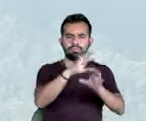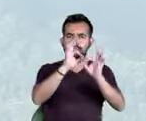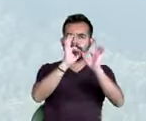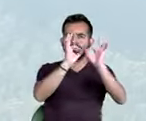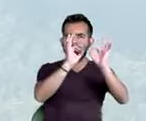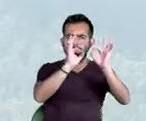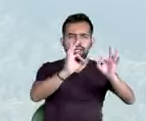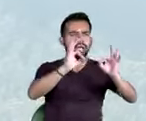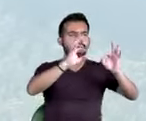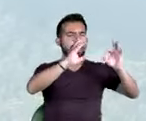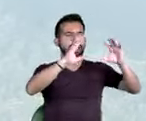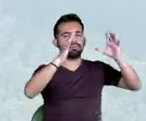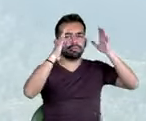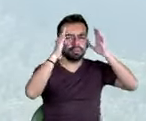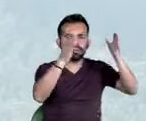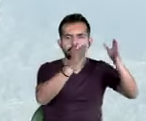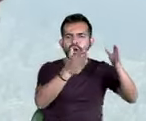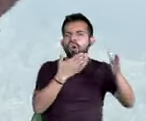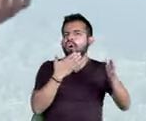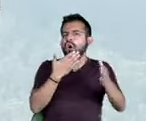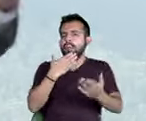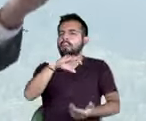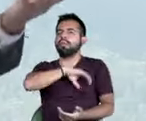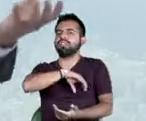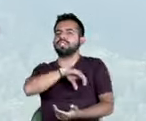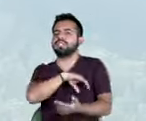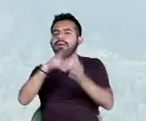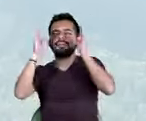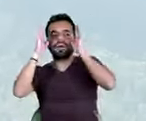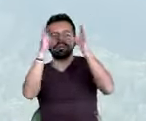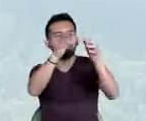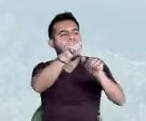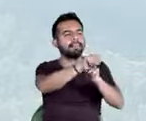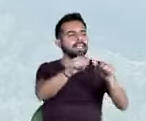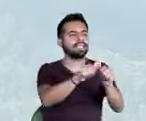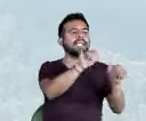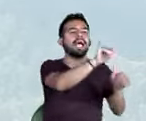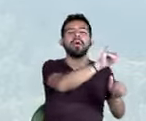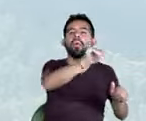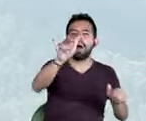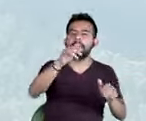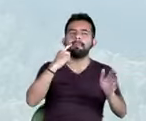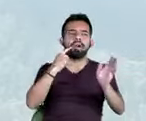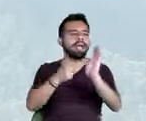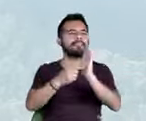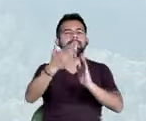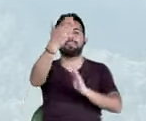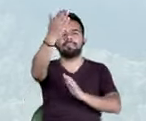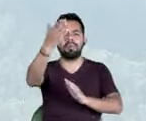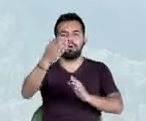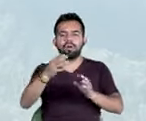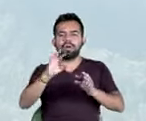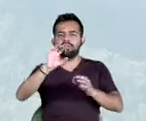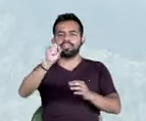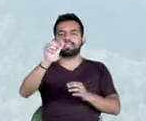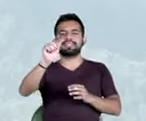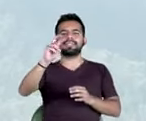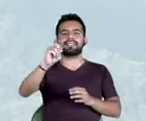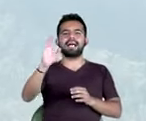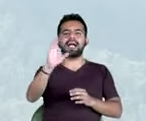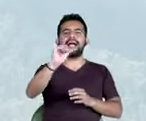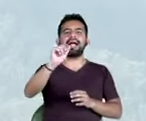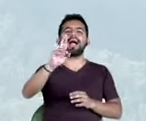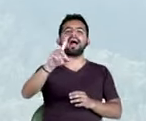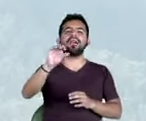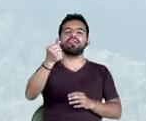¿qué sentido tiene que el municipio administre el Chocó Andino de la misma forma en la que administra San Carlos? No tiene ningún sentido. El Chocó Andino